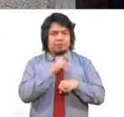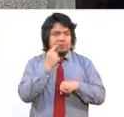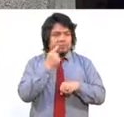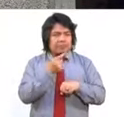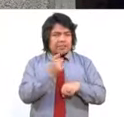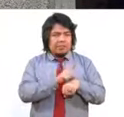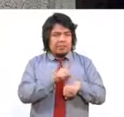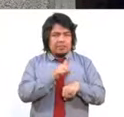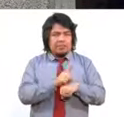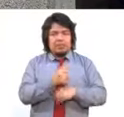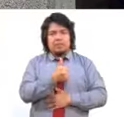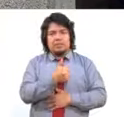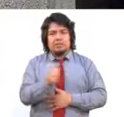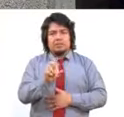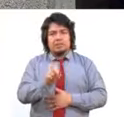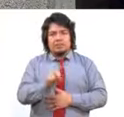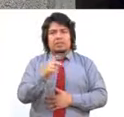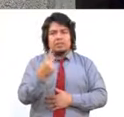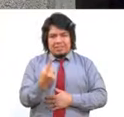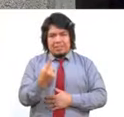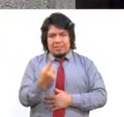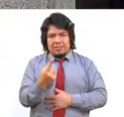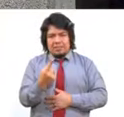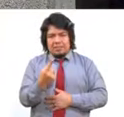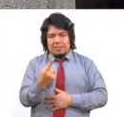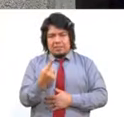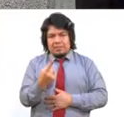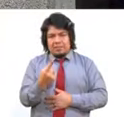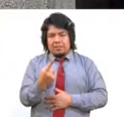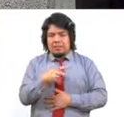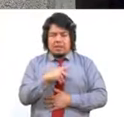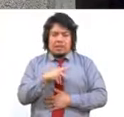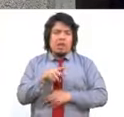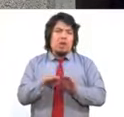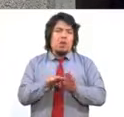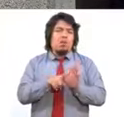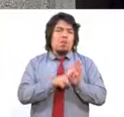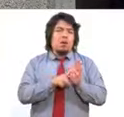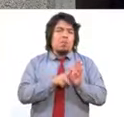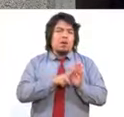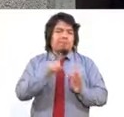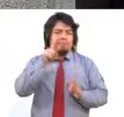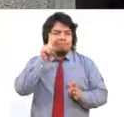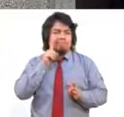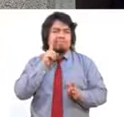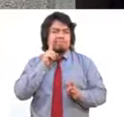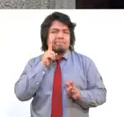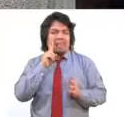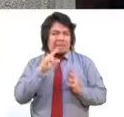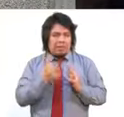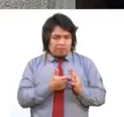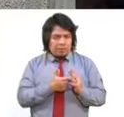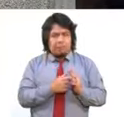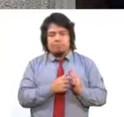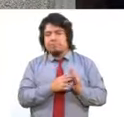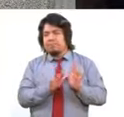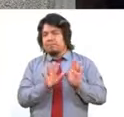de 631 mujeres en alerta de feminicidio. Pero, ¿qué